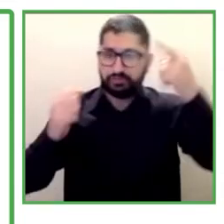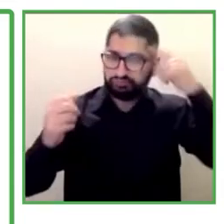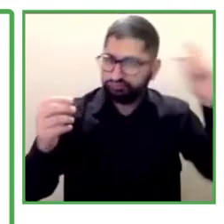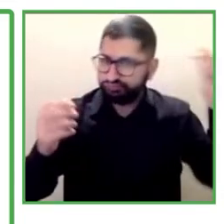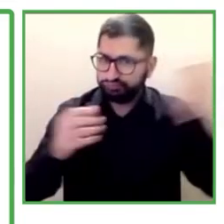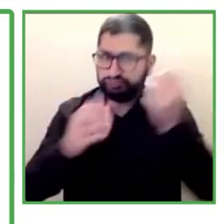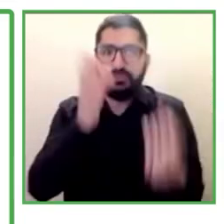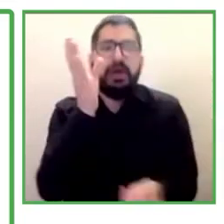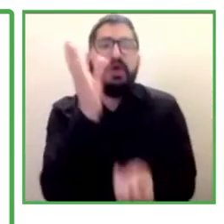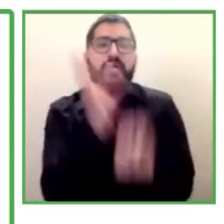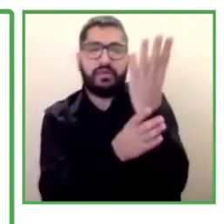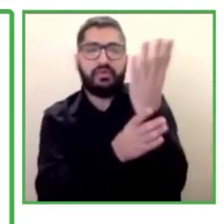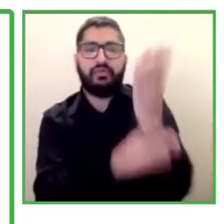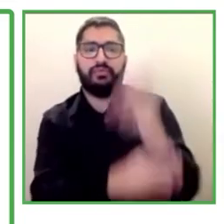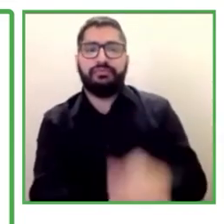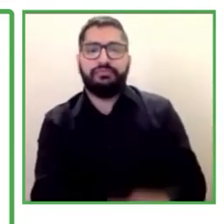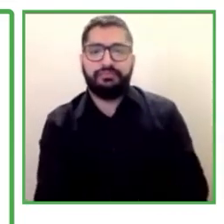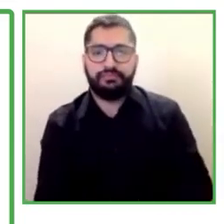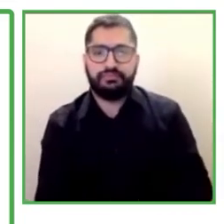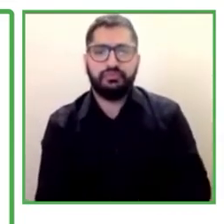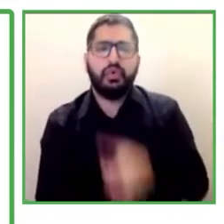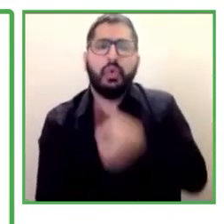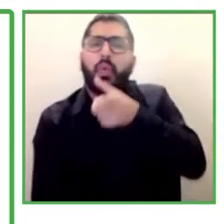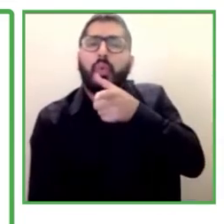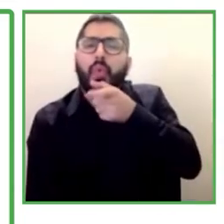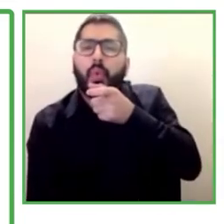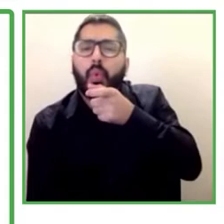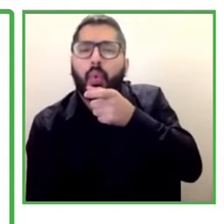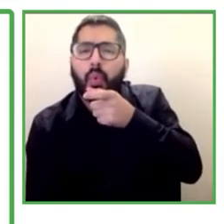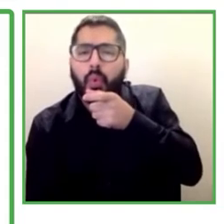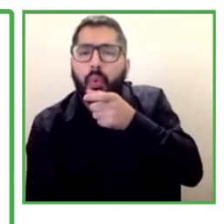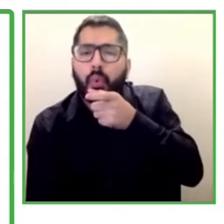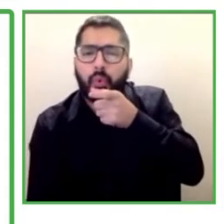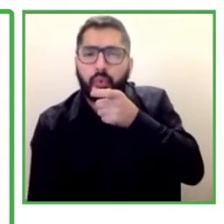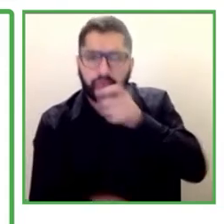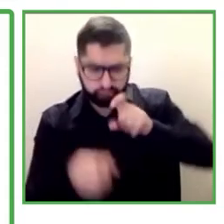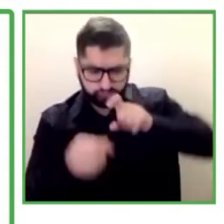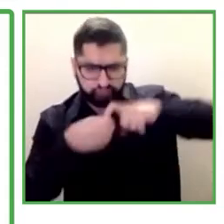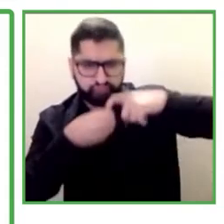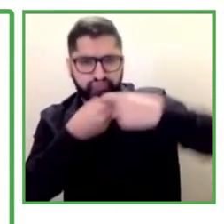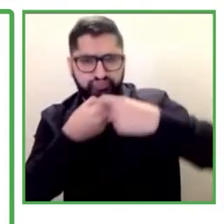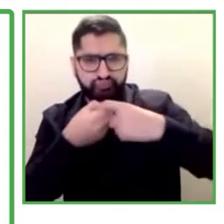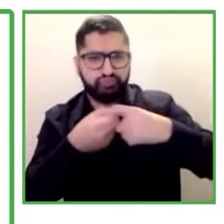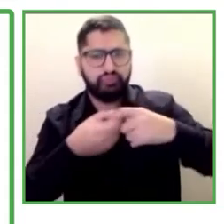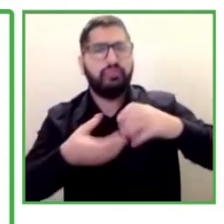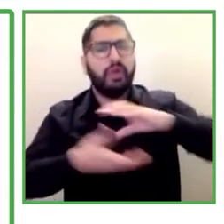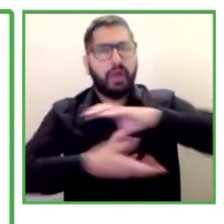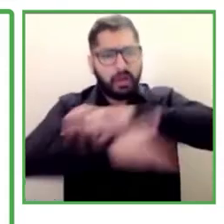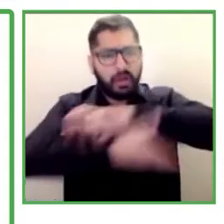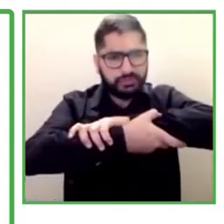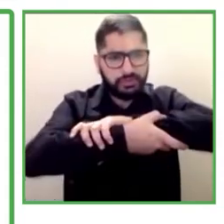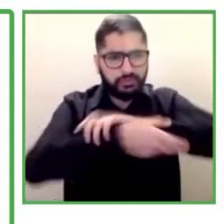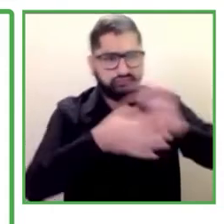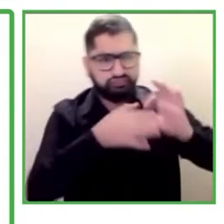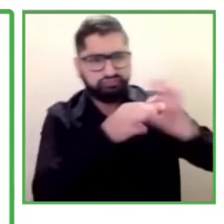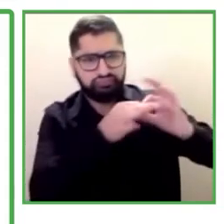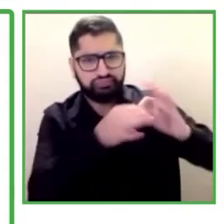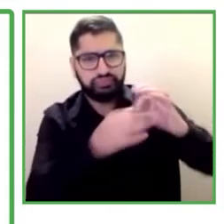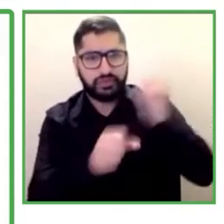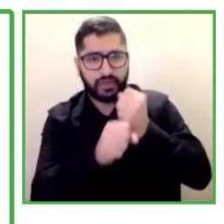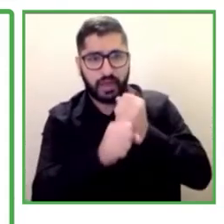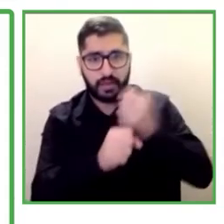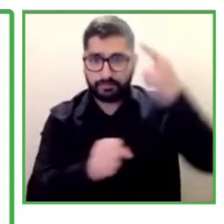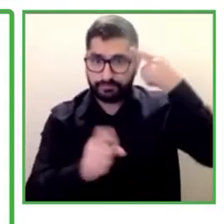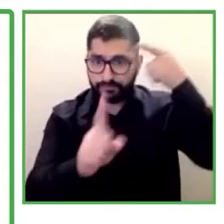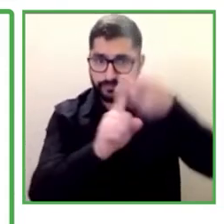¿Quiénes forman parte de esta gobernanza? Aquí tenemos en Chile actores muy relevantes. A diferencia de Colombia, nosotros